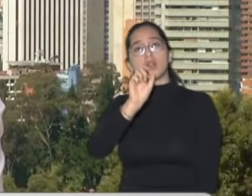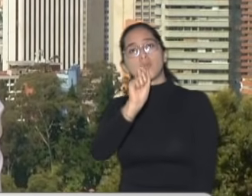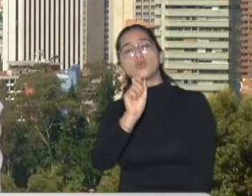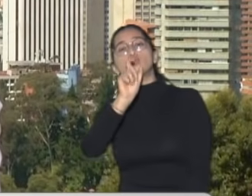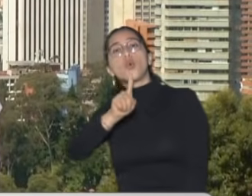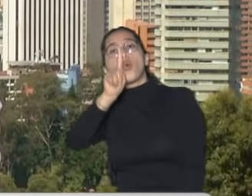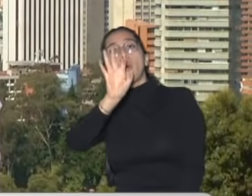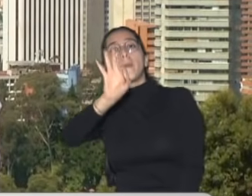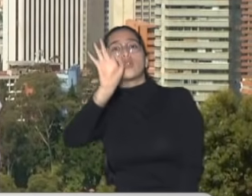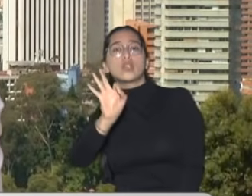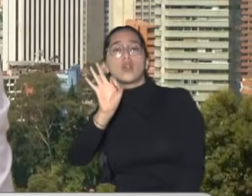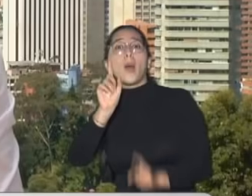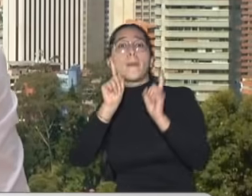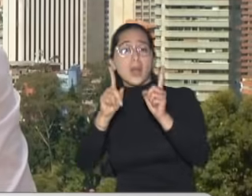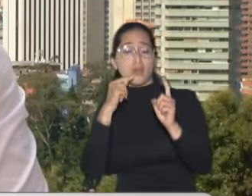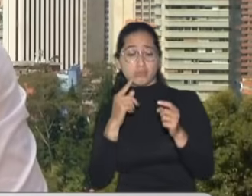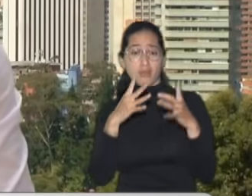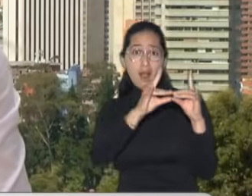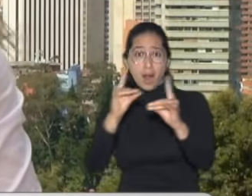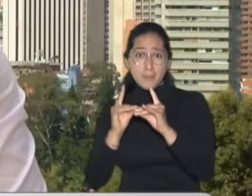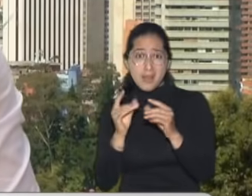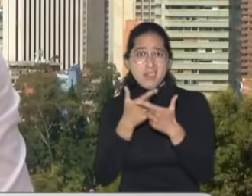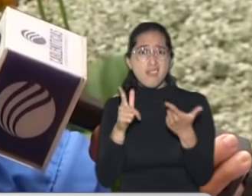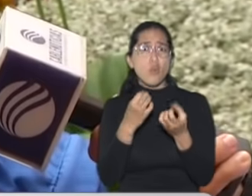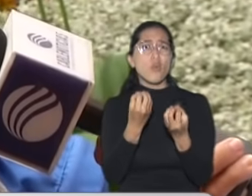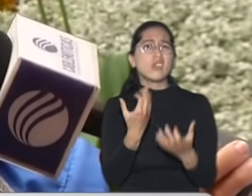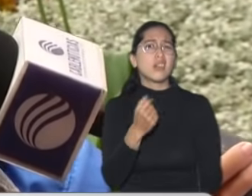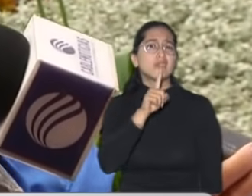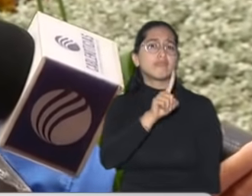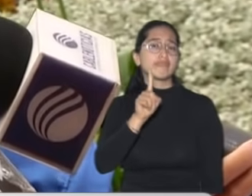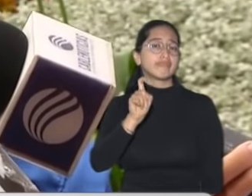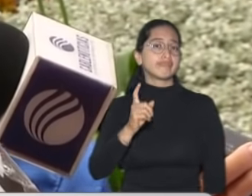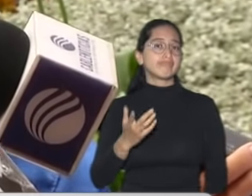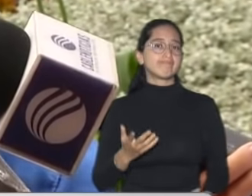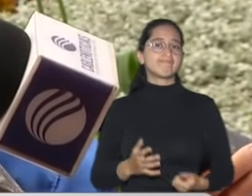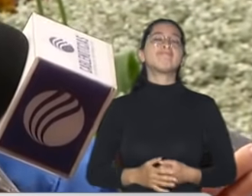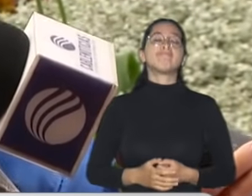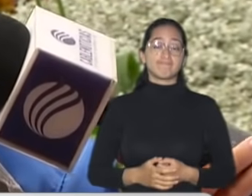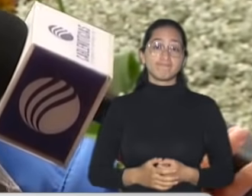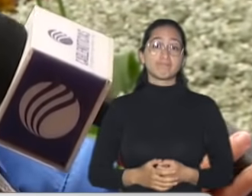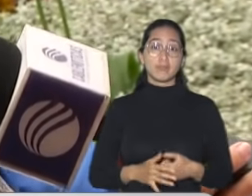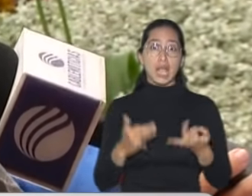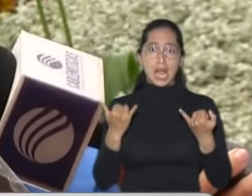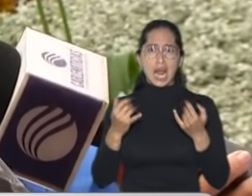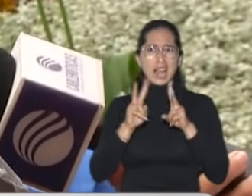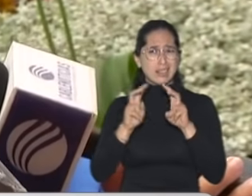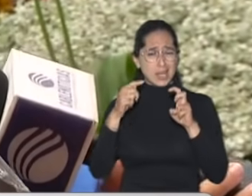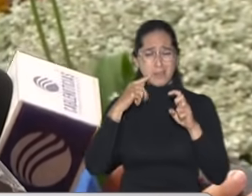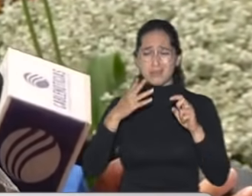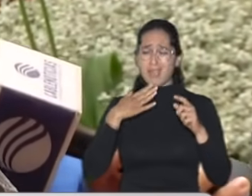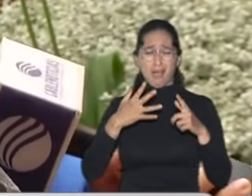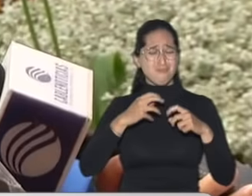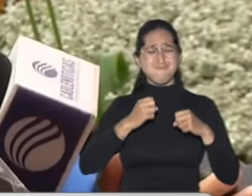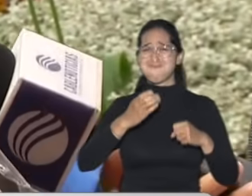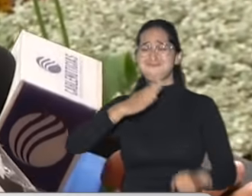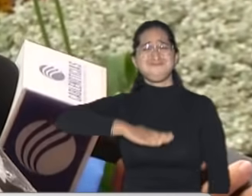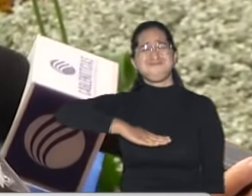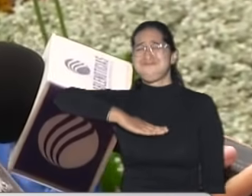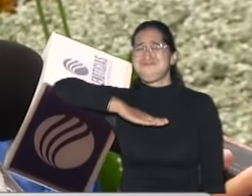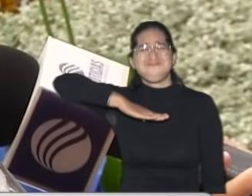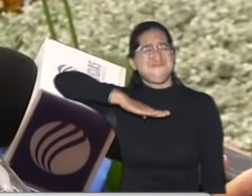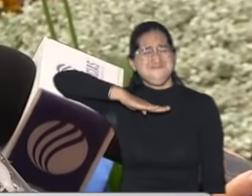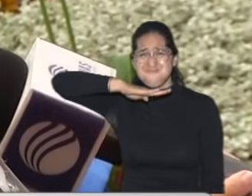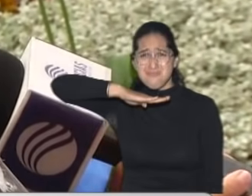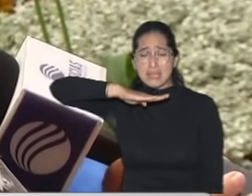con tan solo 116 camas disponibles. La congestión de los servicios hospitalarios es absolutamente